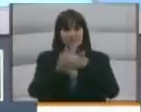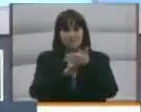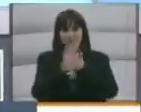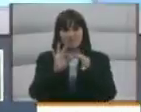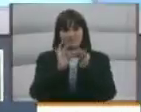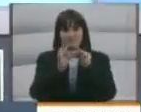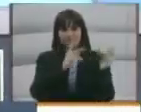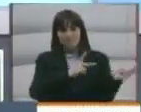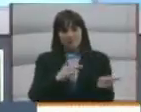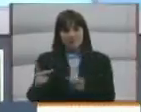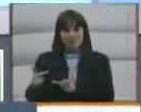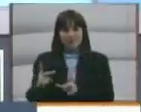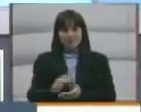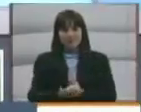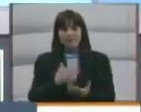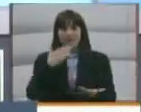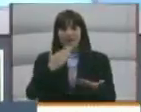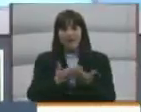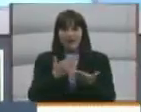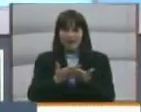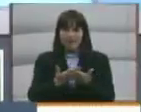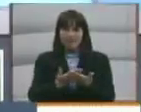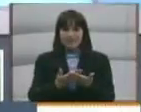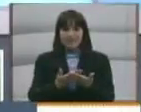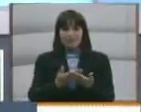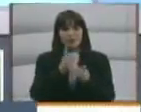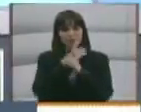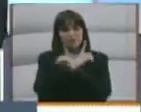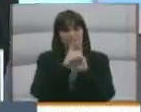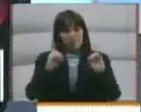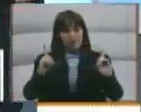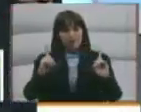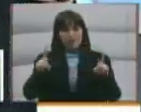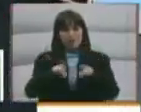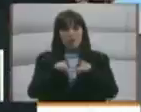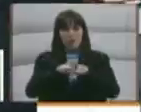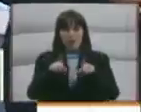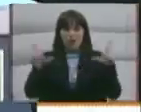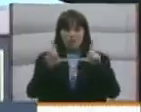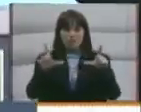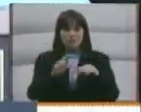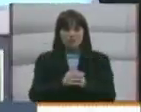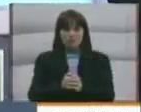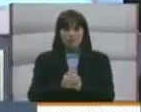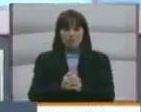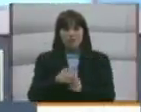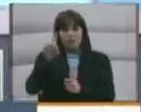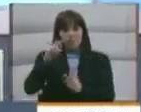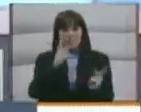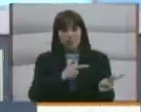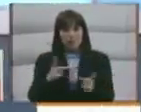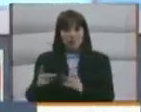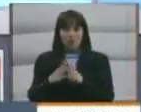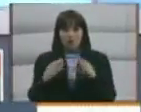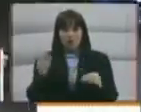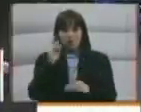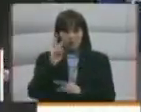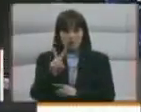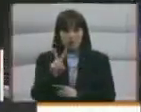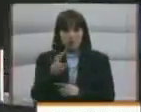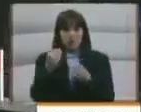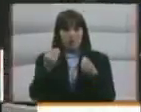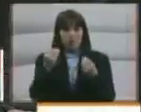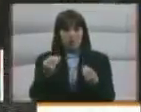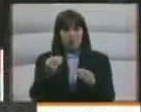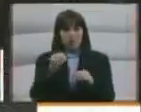Bienvenida y gracias por hacer todavía más democrático este Cayendo y Corriendo. Bienvenidos a aquellos también que nos están viendo a través de las redes sociales, aquellos que nos